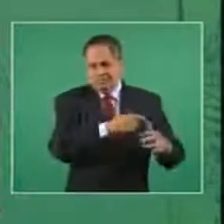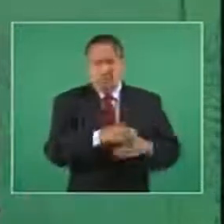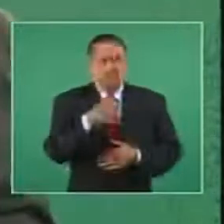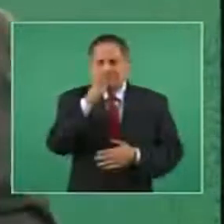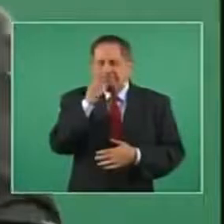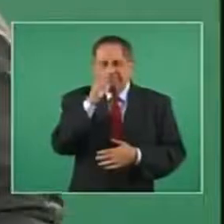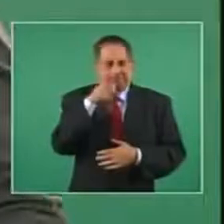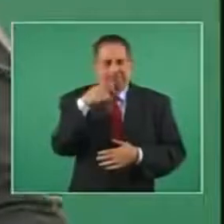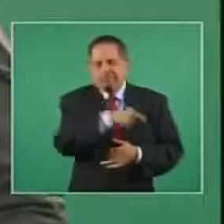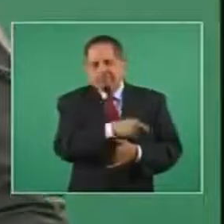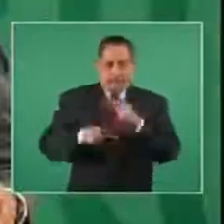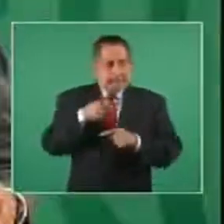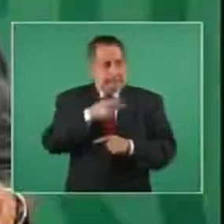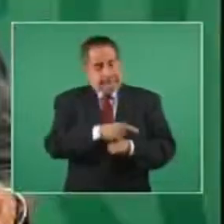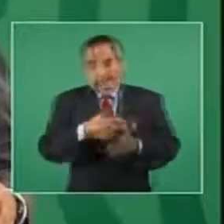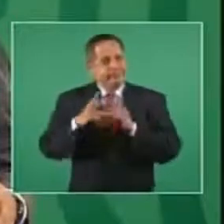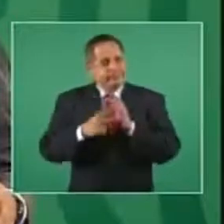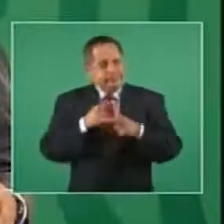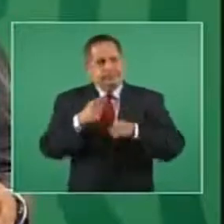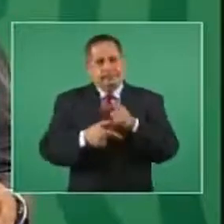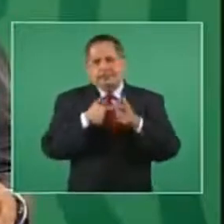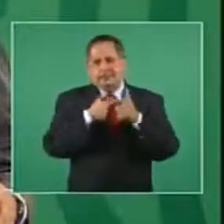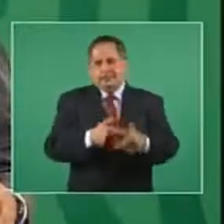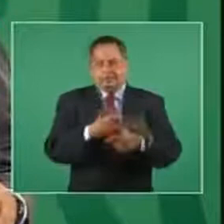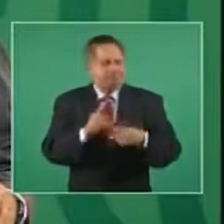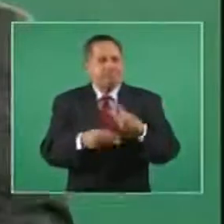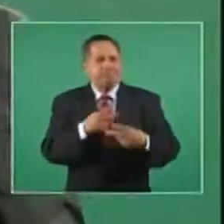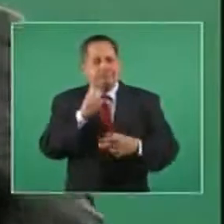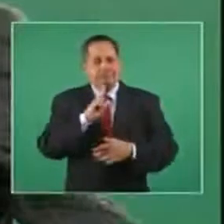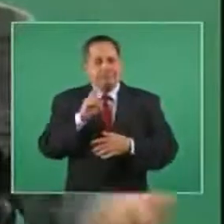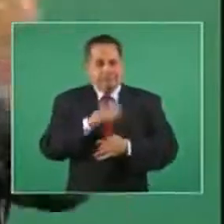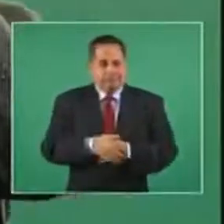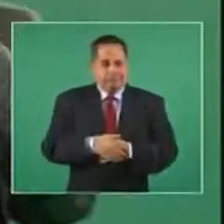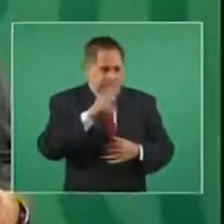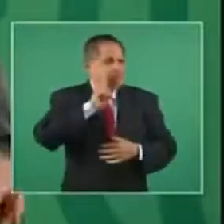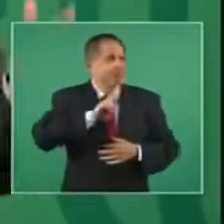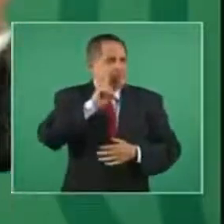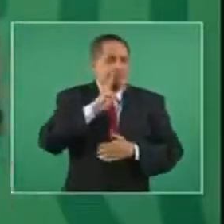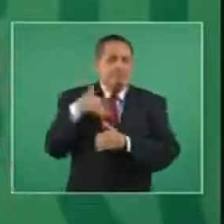no pudieron. Y ahora viene de nuevo otro desafío, que se